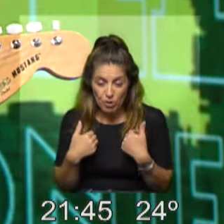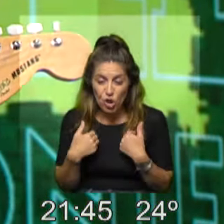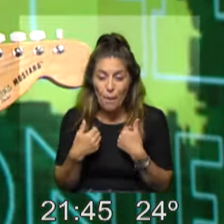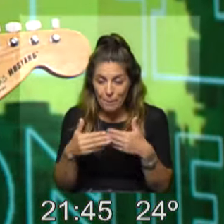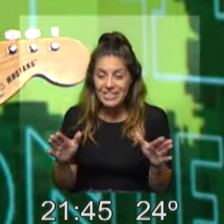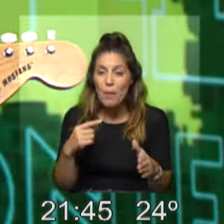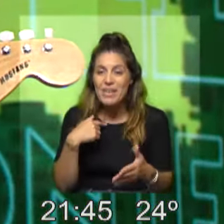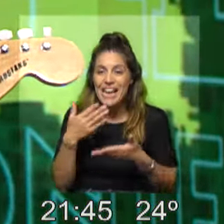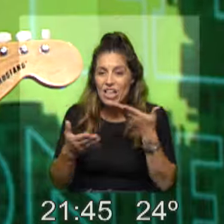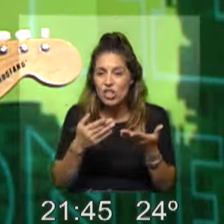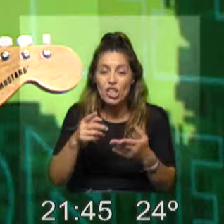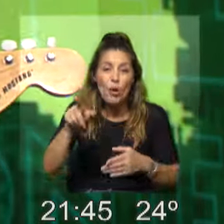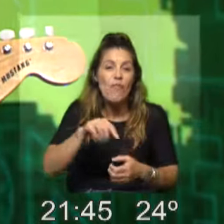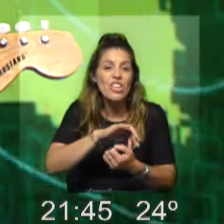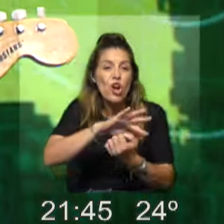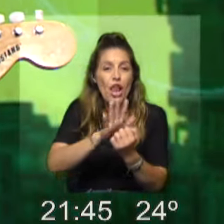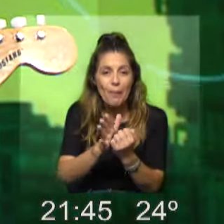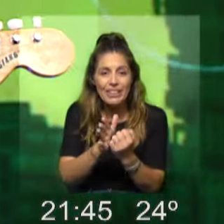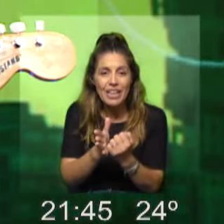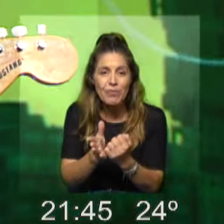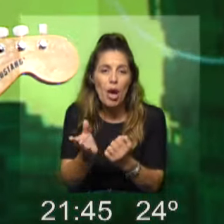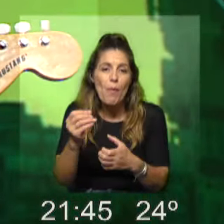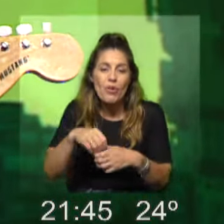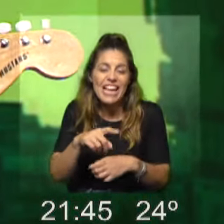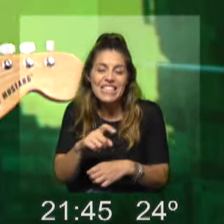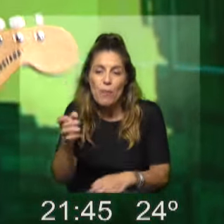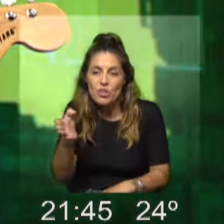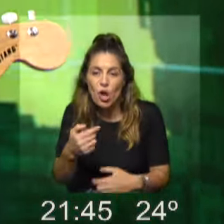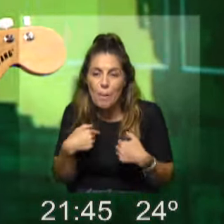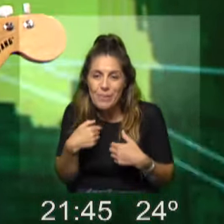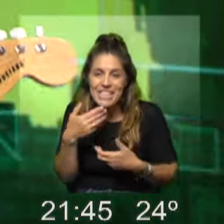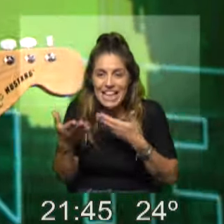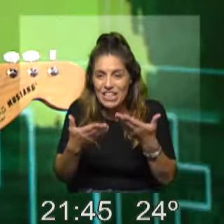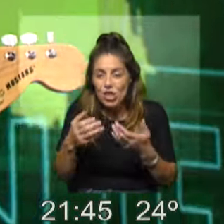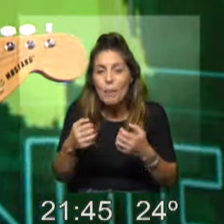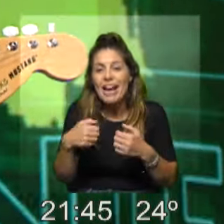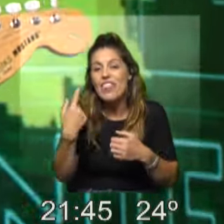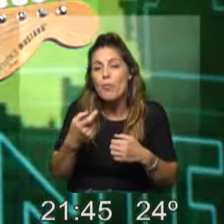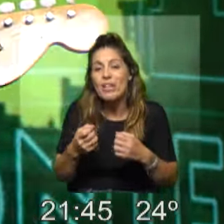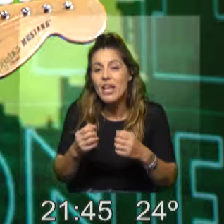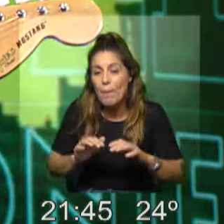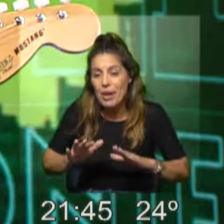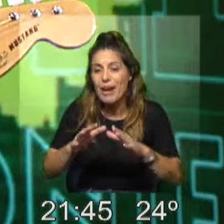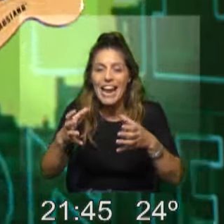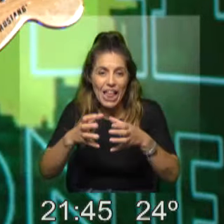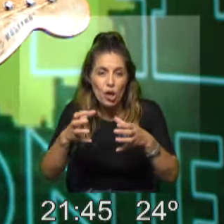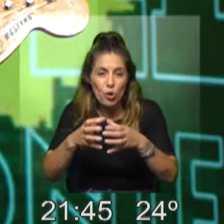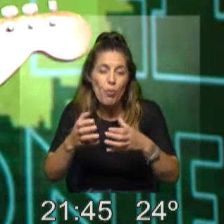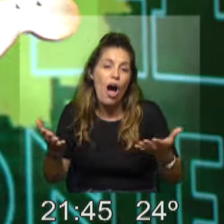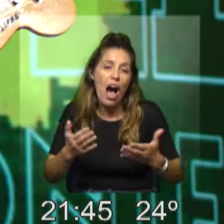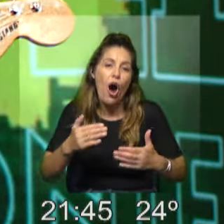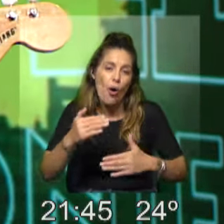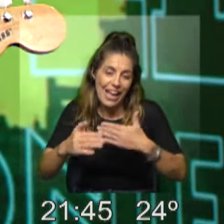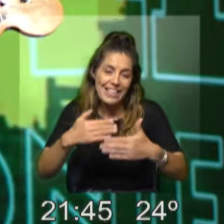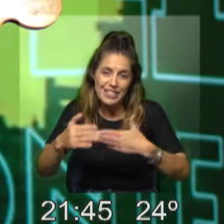canciones, pero como vino la pandemia, me involucré 100% en mis canciones para después armar la banda, que estoy en ese proceso ahora, que es lo más lindo y